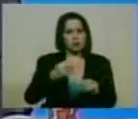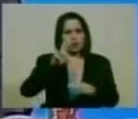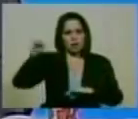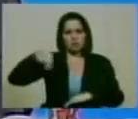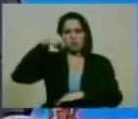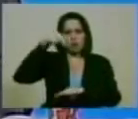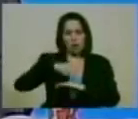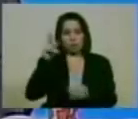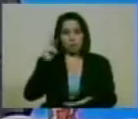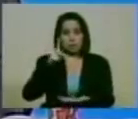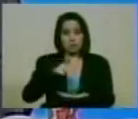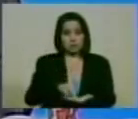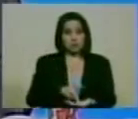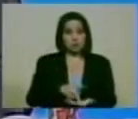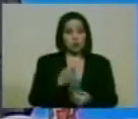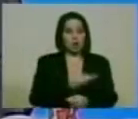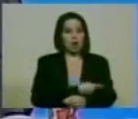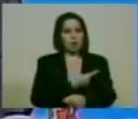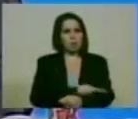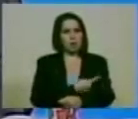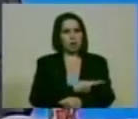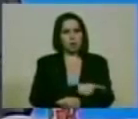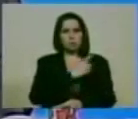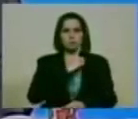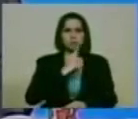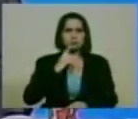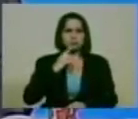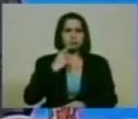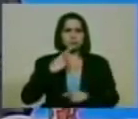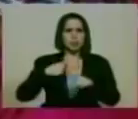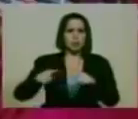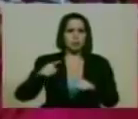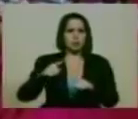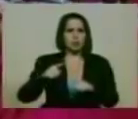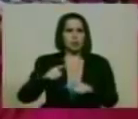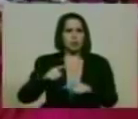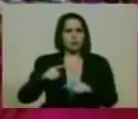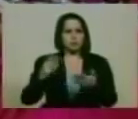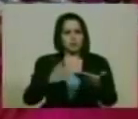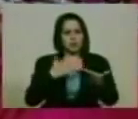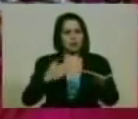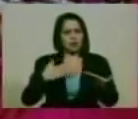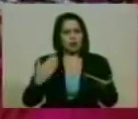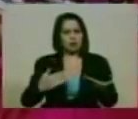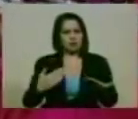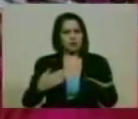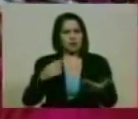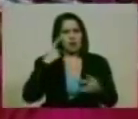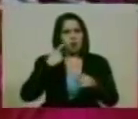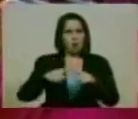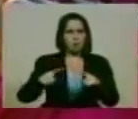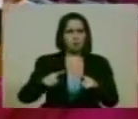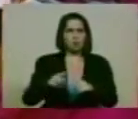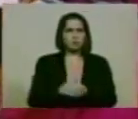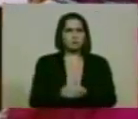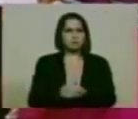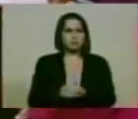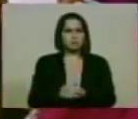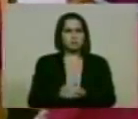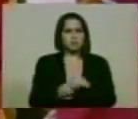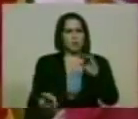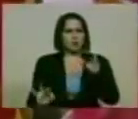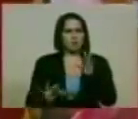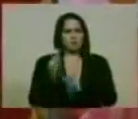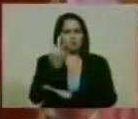a los camaradas y hermanos de CONIVE, de la Cátedra Guaycaipuro, de CONVIVE,